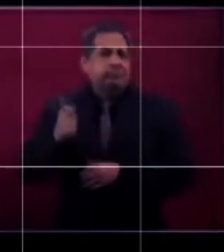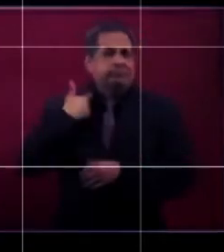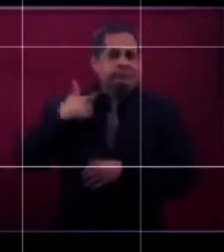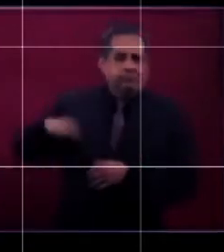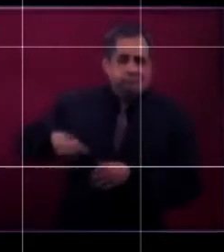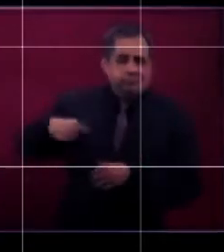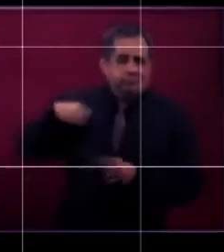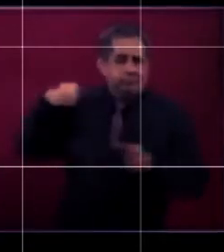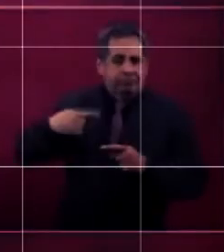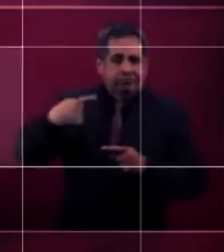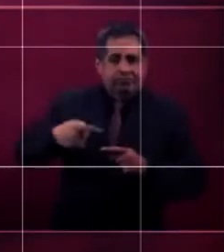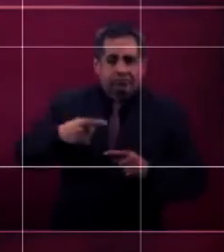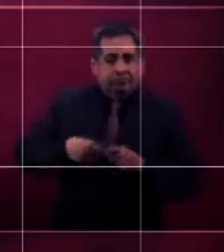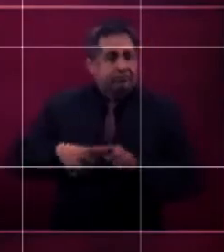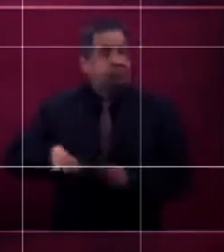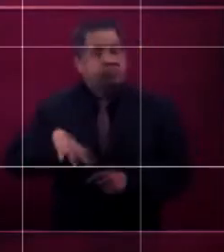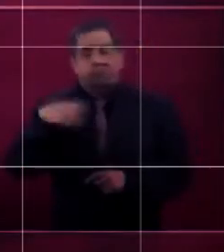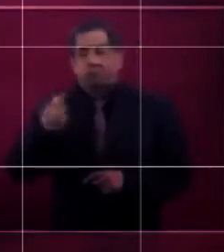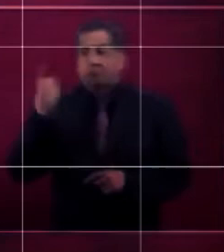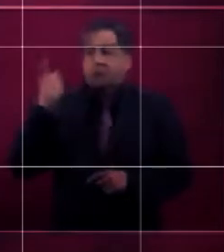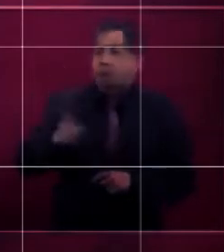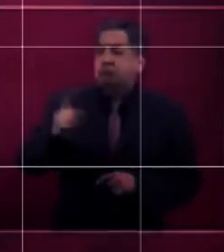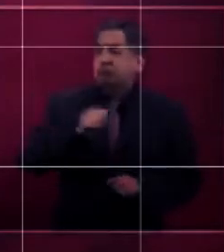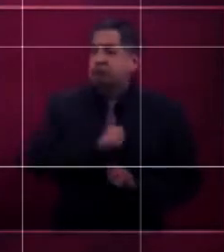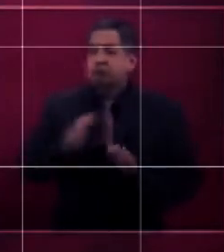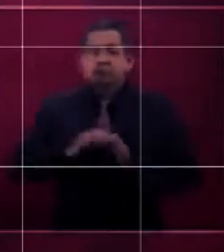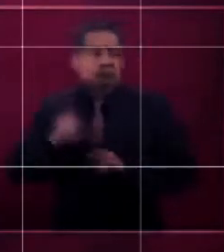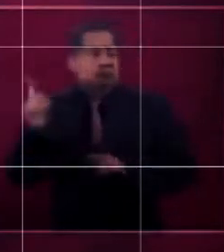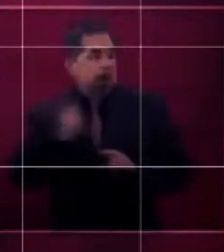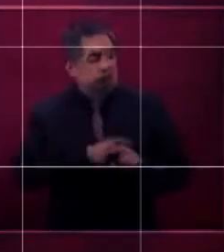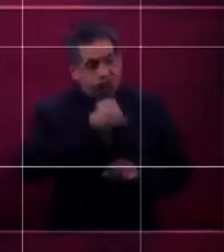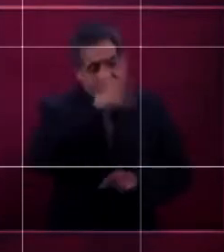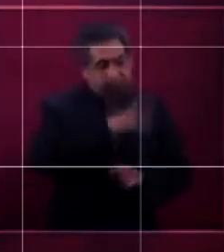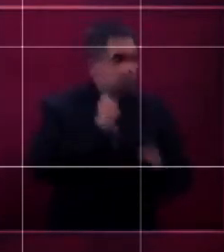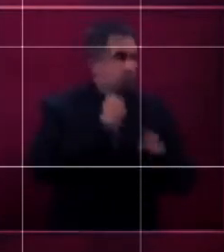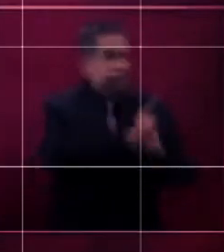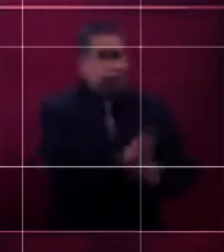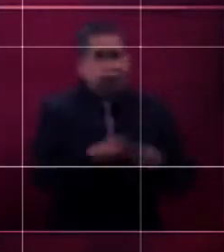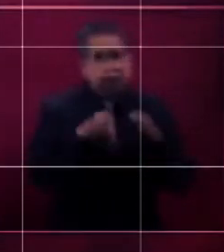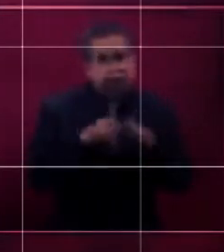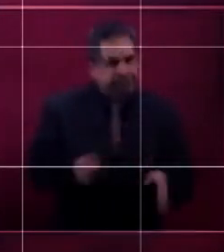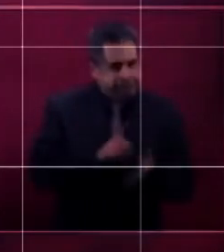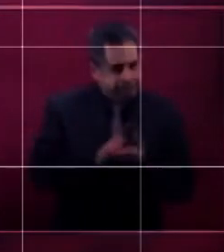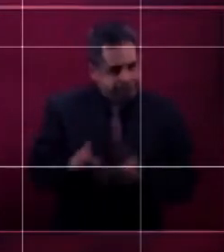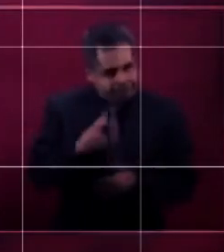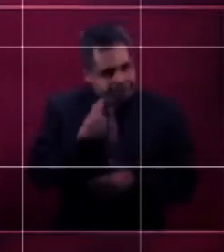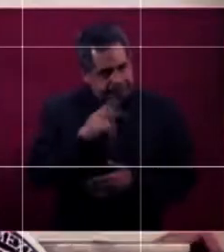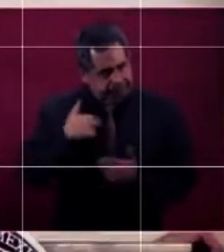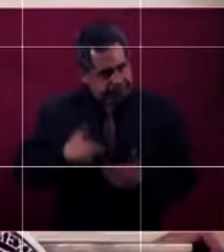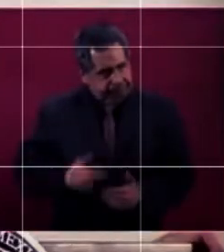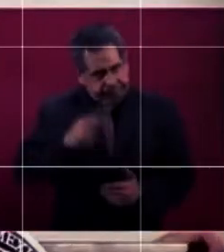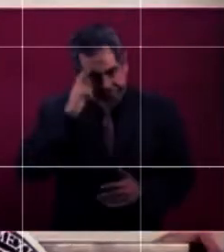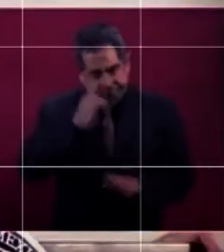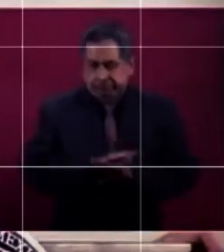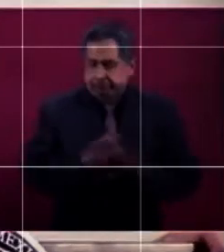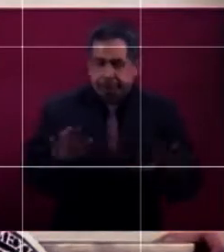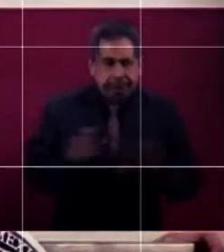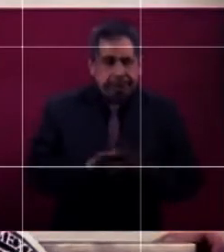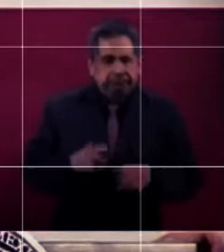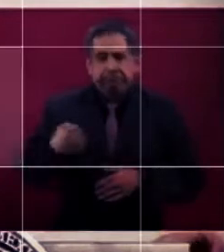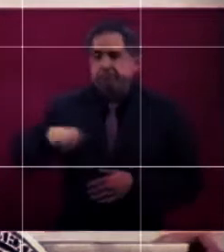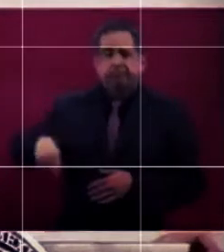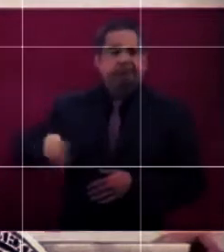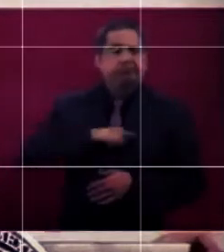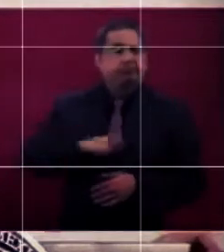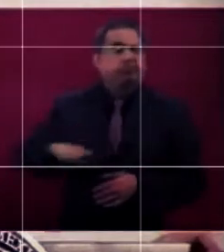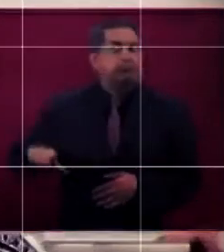recientes, de abuso de la fuerza pública, de violentación de los derechos humanos. Y nosotros somos un gobierno